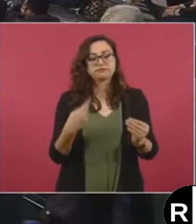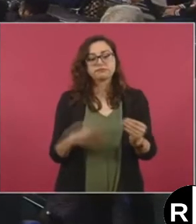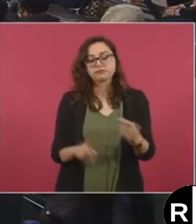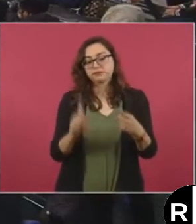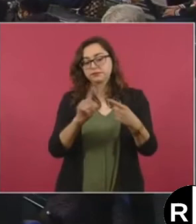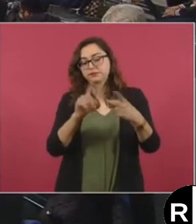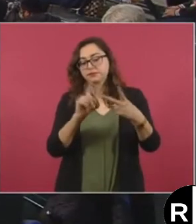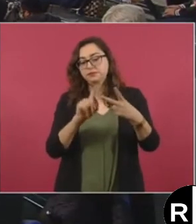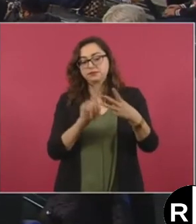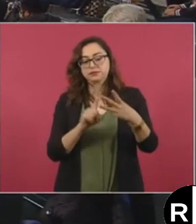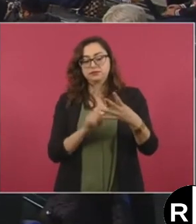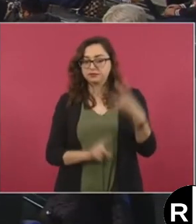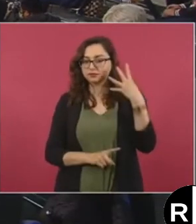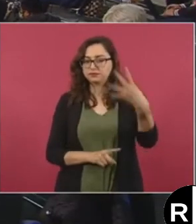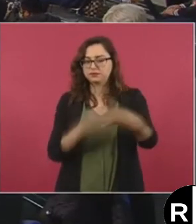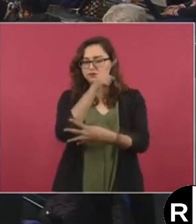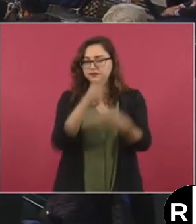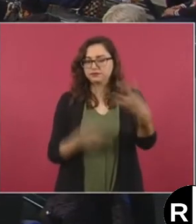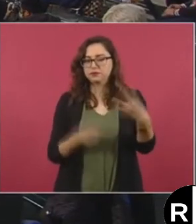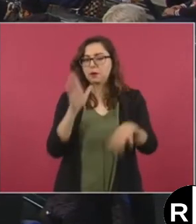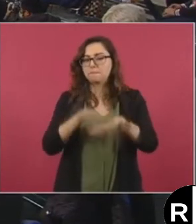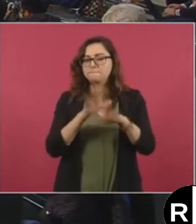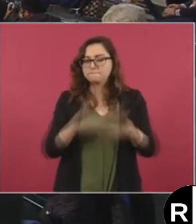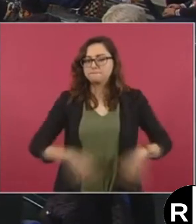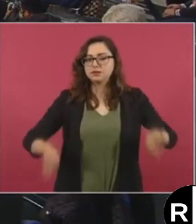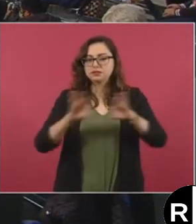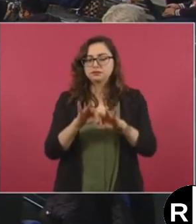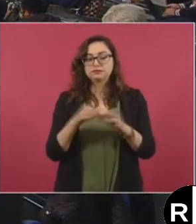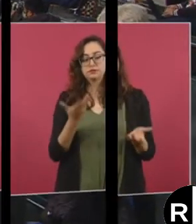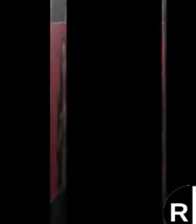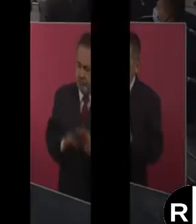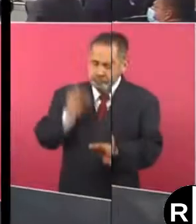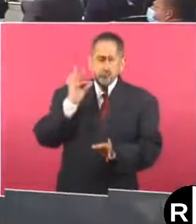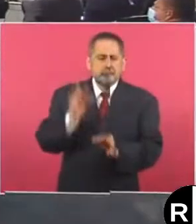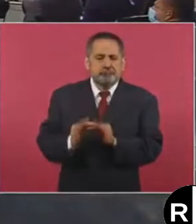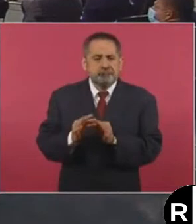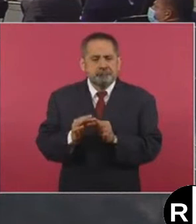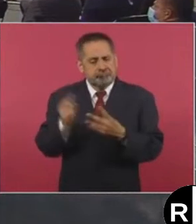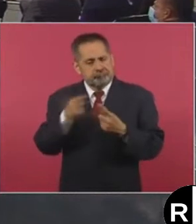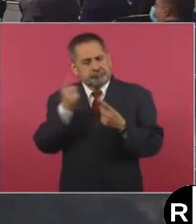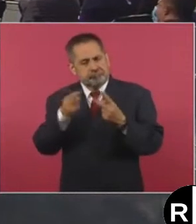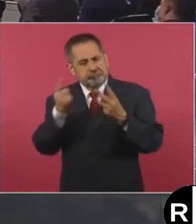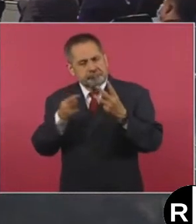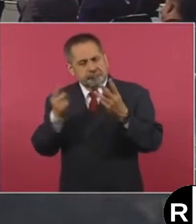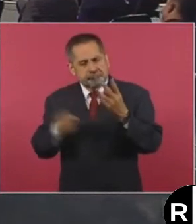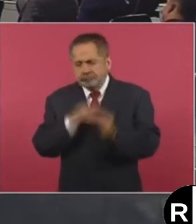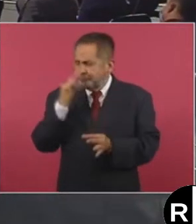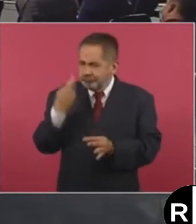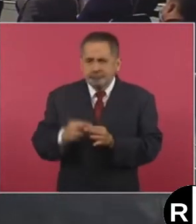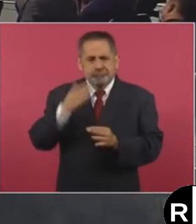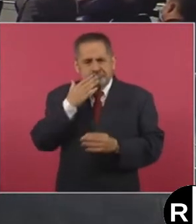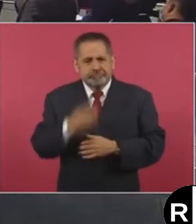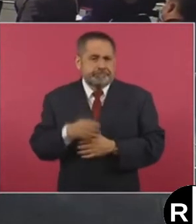con Leti Ramírez, que es también otra maestra. Claro, la SEP